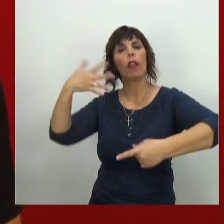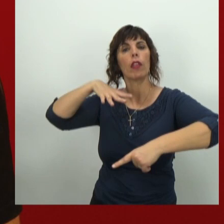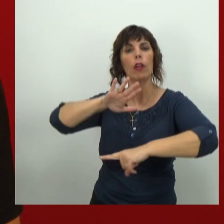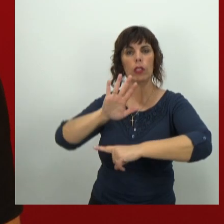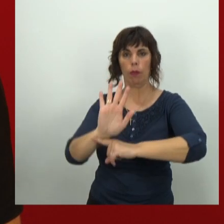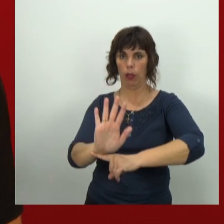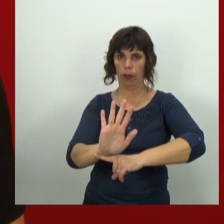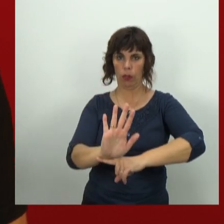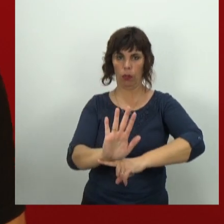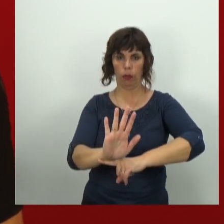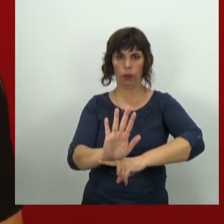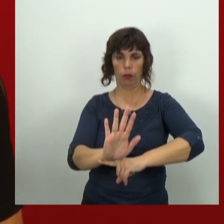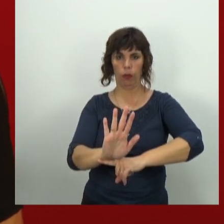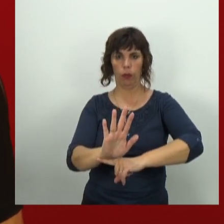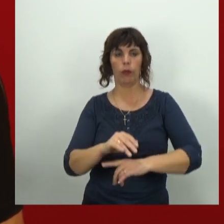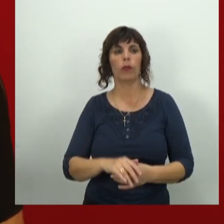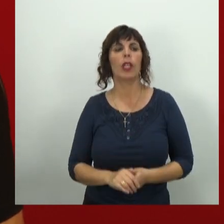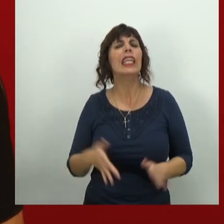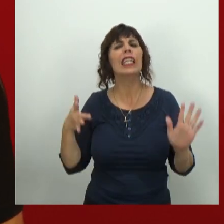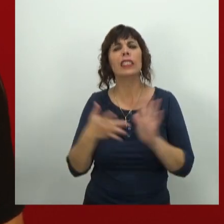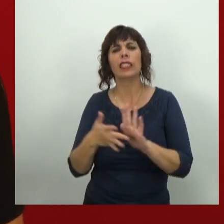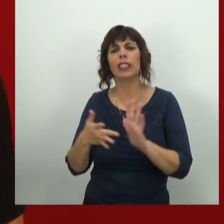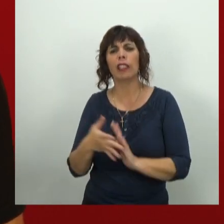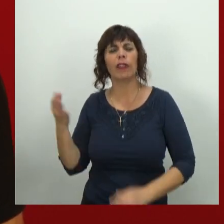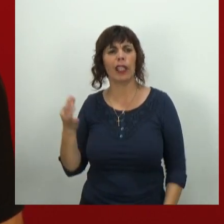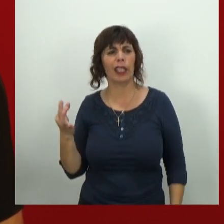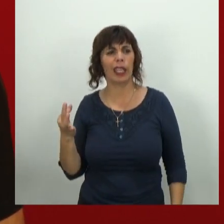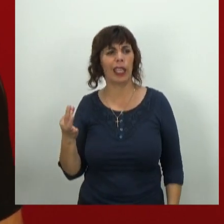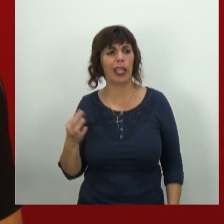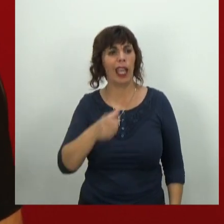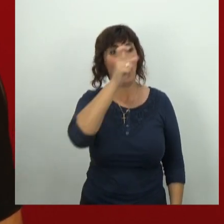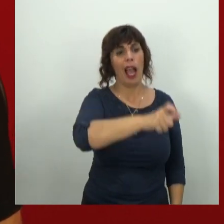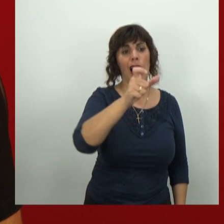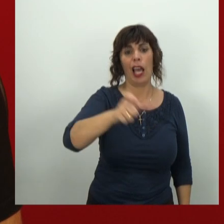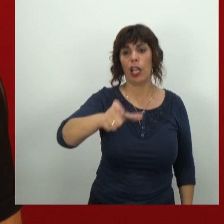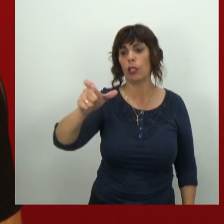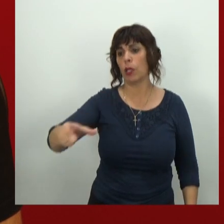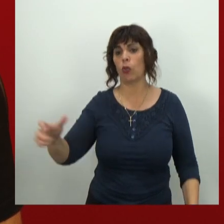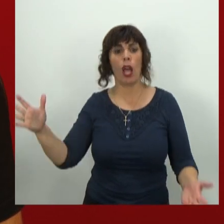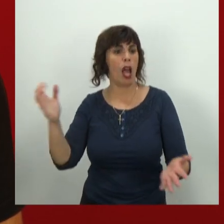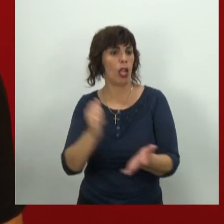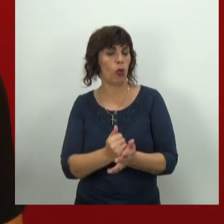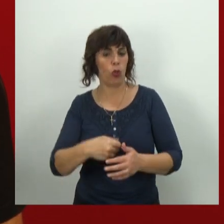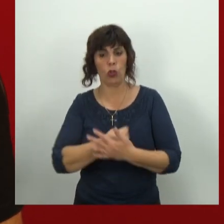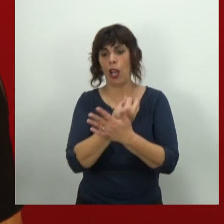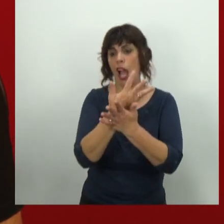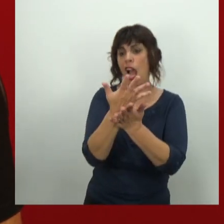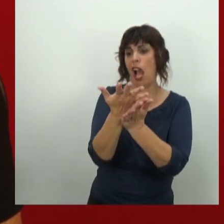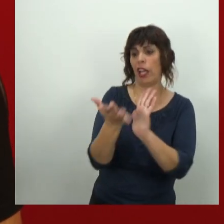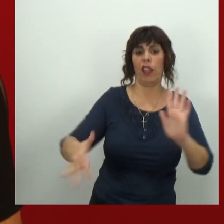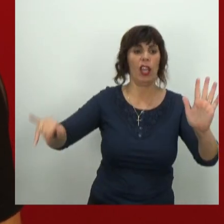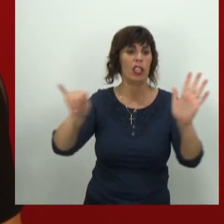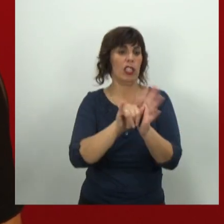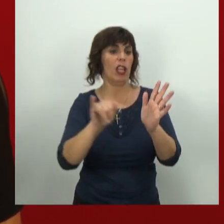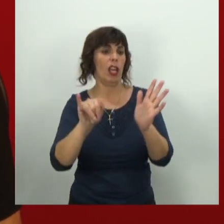gracia se le acercó, se le reveló, se le